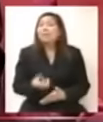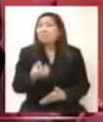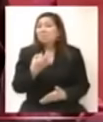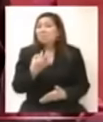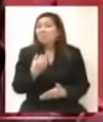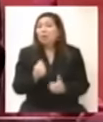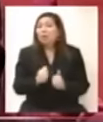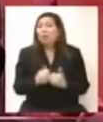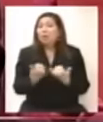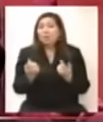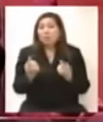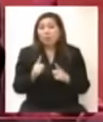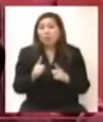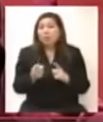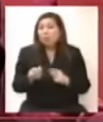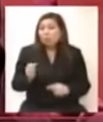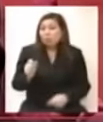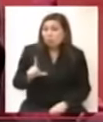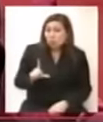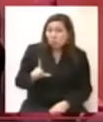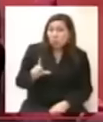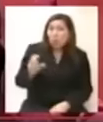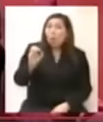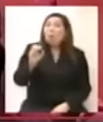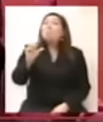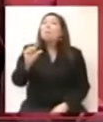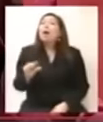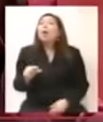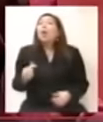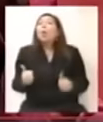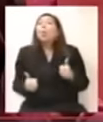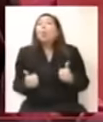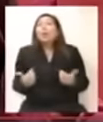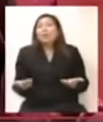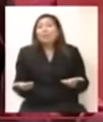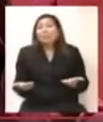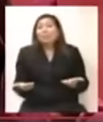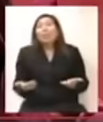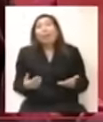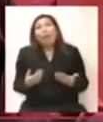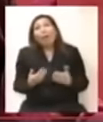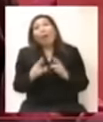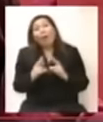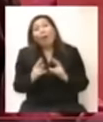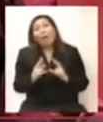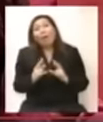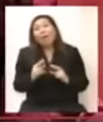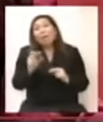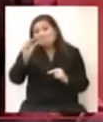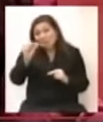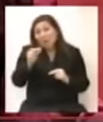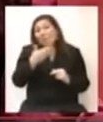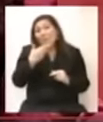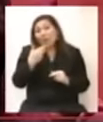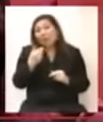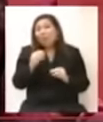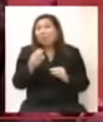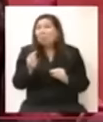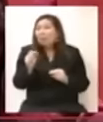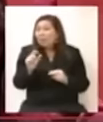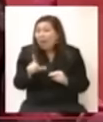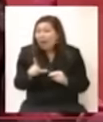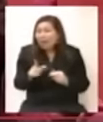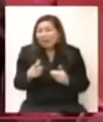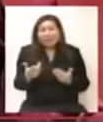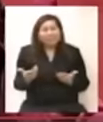medicamentos con este acuerdo va a subir o va a bajar porque si va a bajar a Dios gracias pero si va a mantenerse tal como